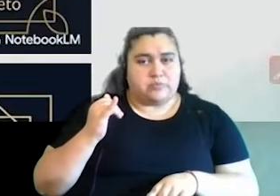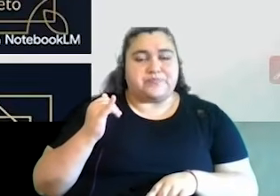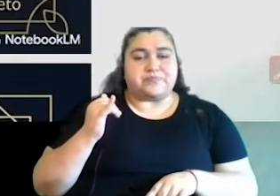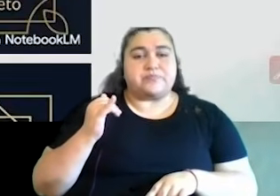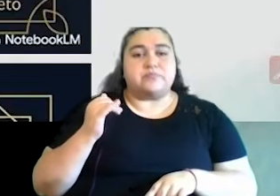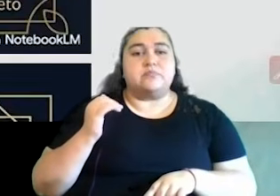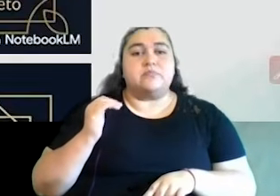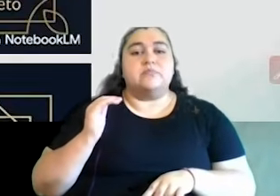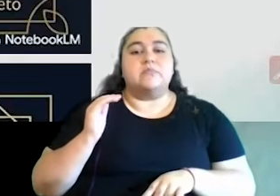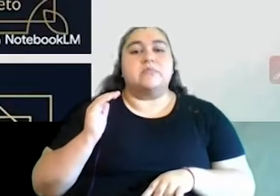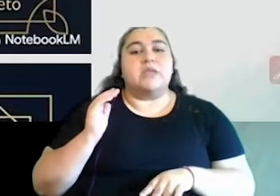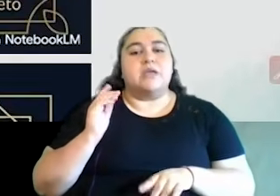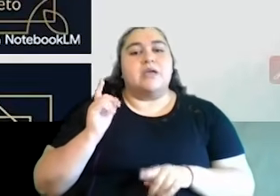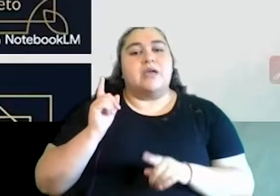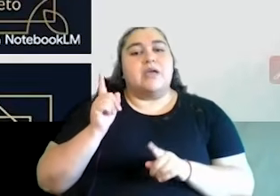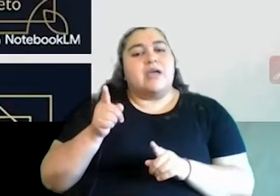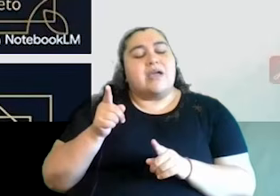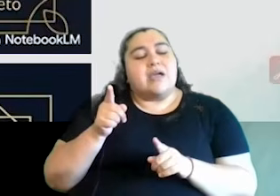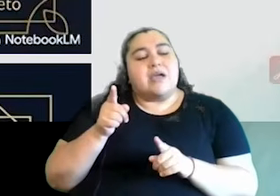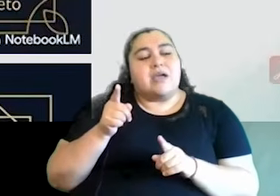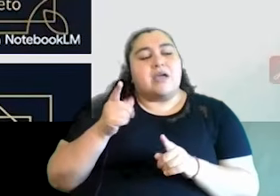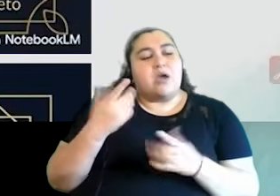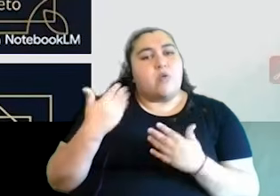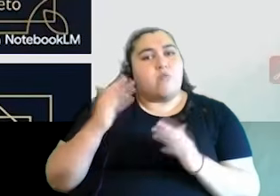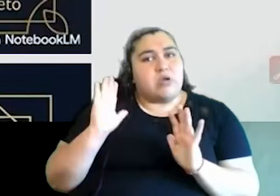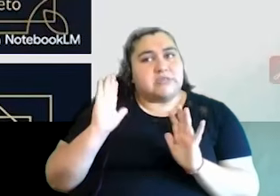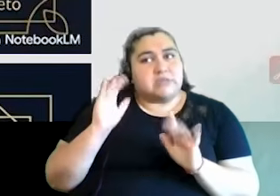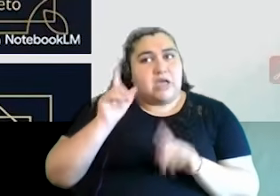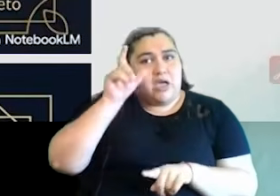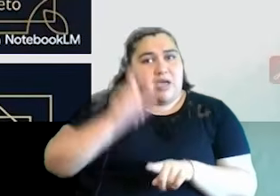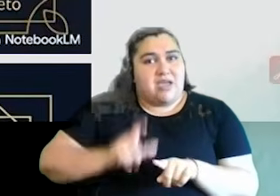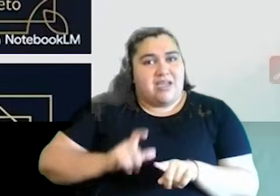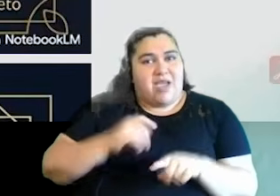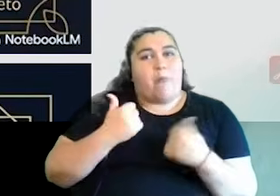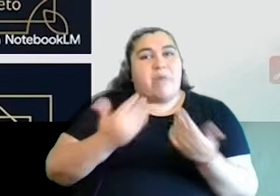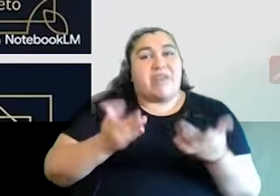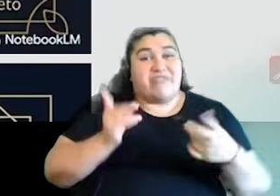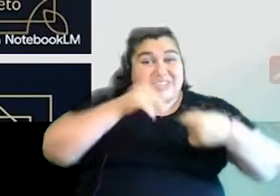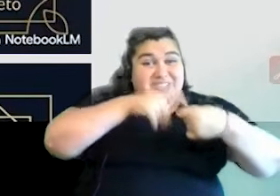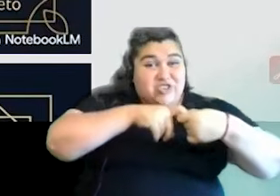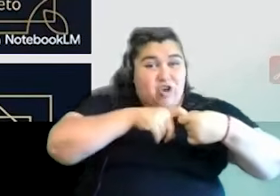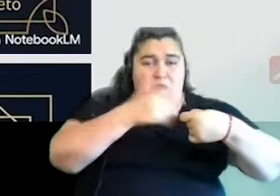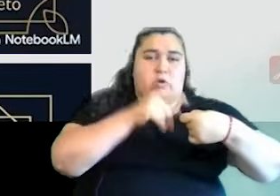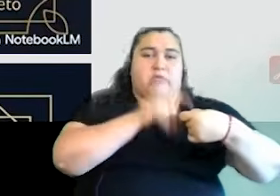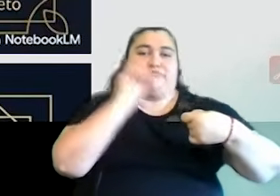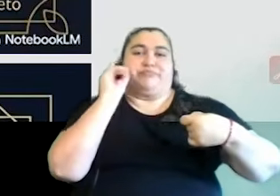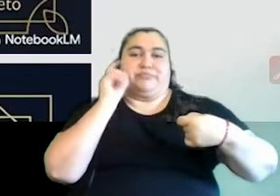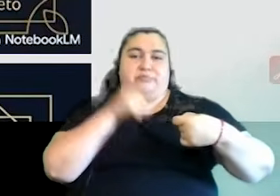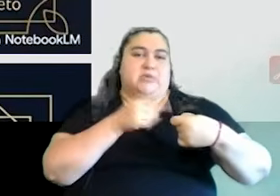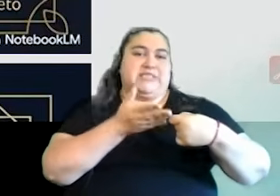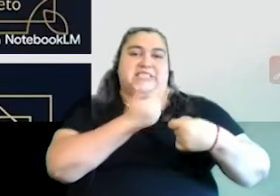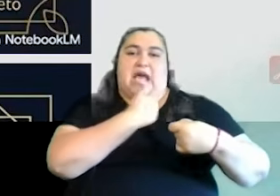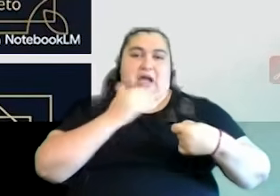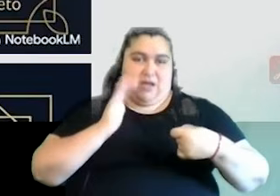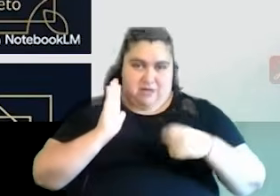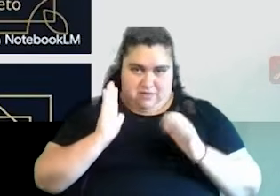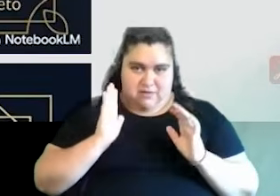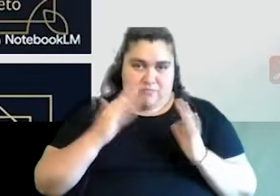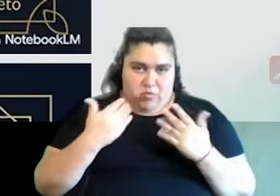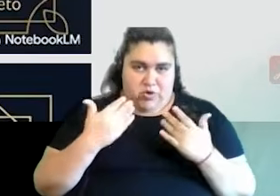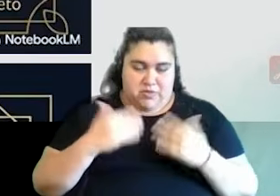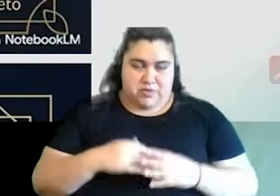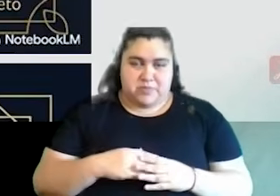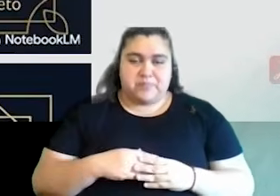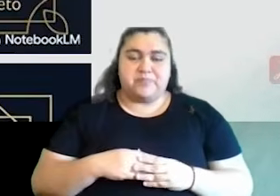pero el fisco puede quitarle al contribuyente los beneficios de este régimen simplificado. Y eso implica que puede ir